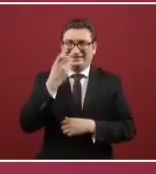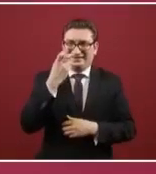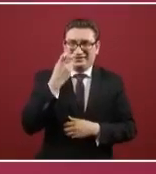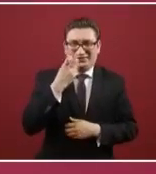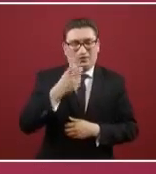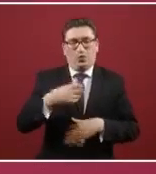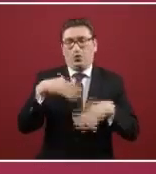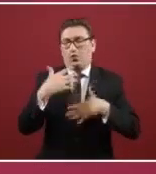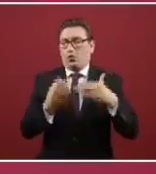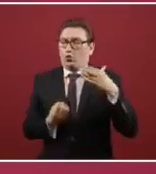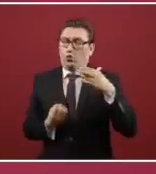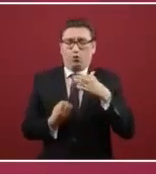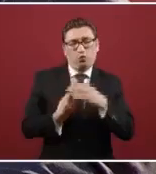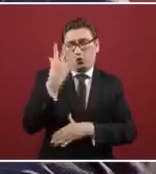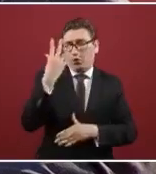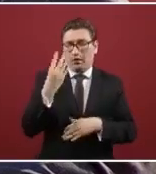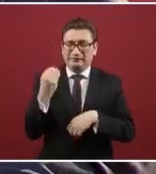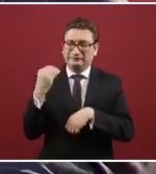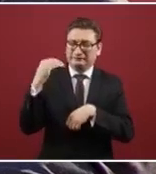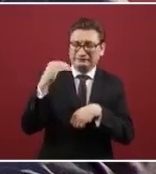una revolución.